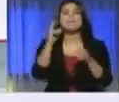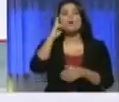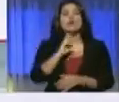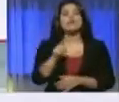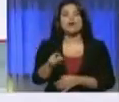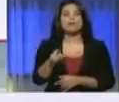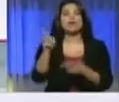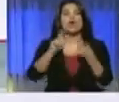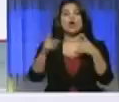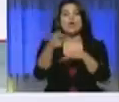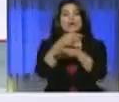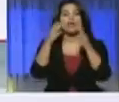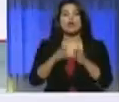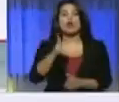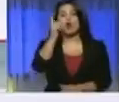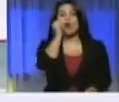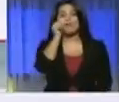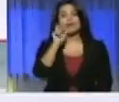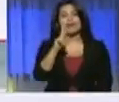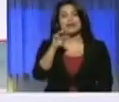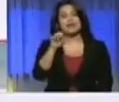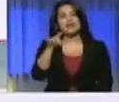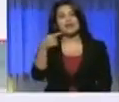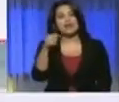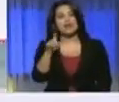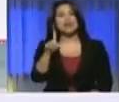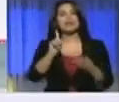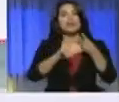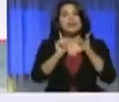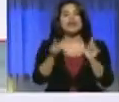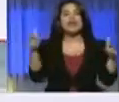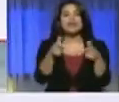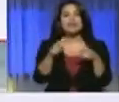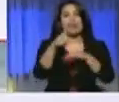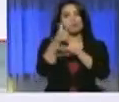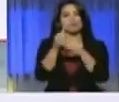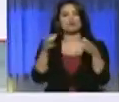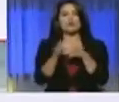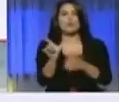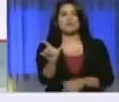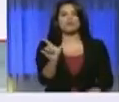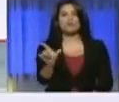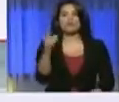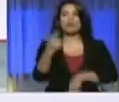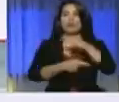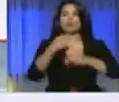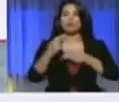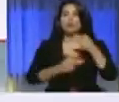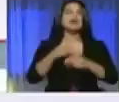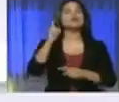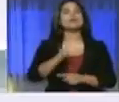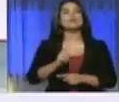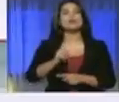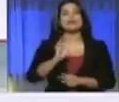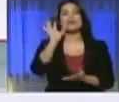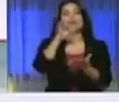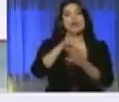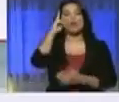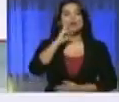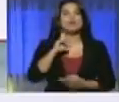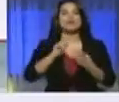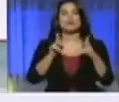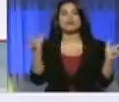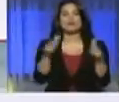gobernador Rangel Gómez, a todo el equipo del Estado Mayor de la Revolución en el Estado Bolívar, Partido